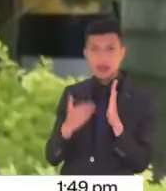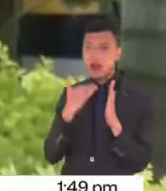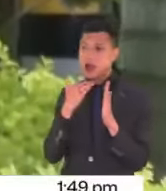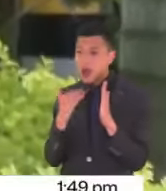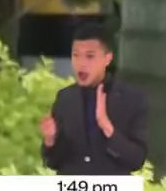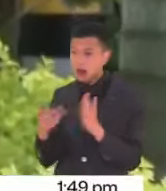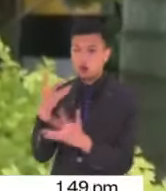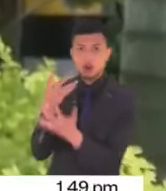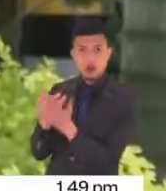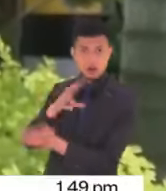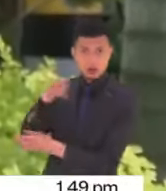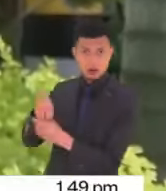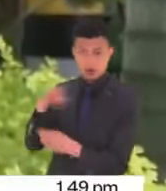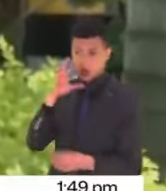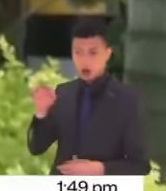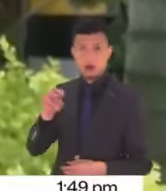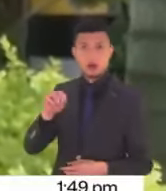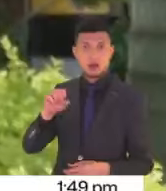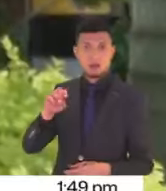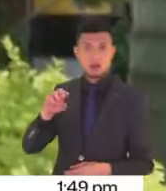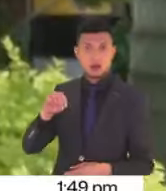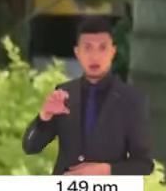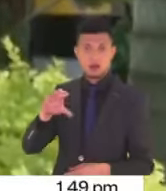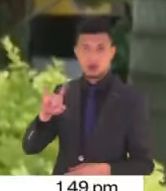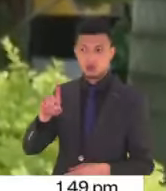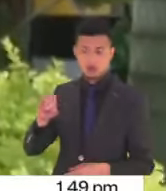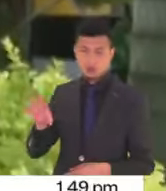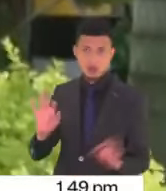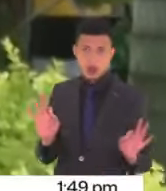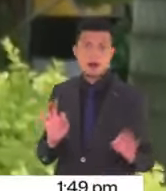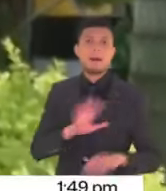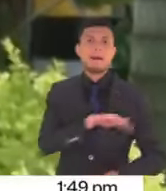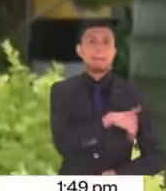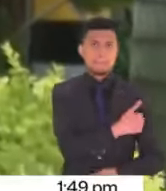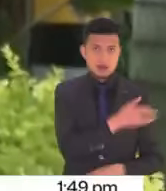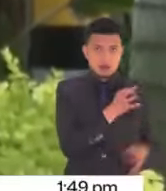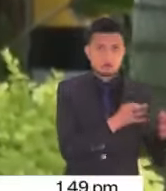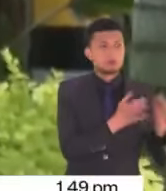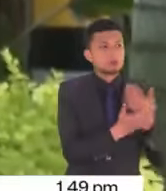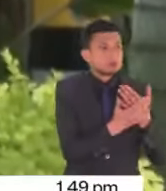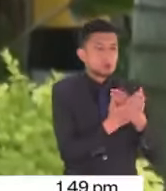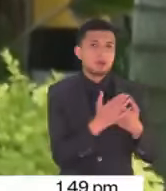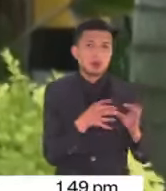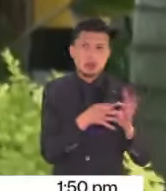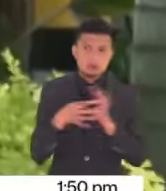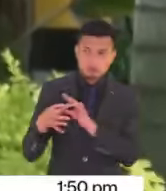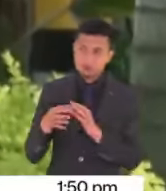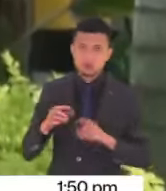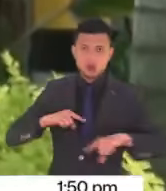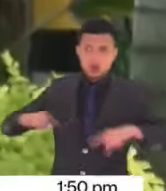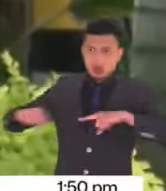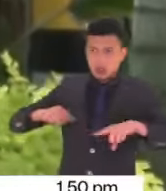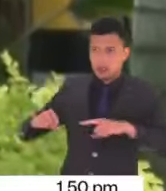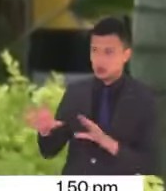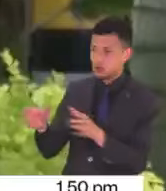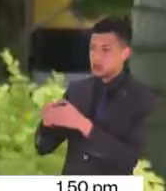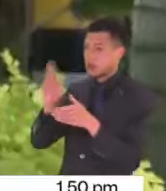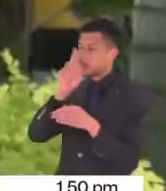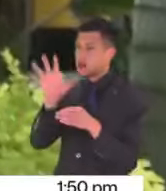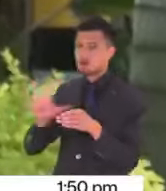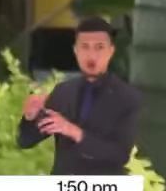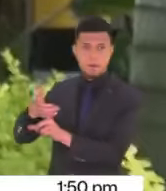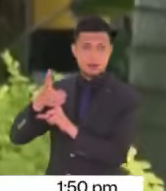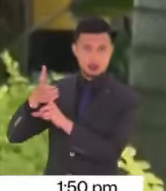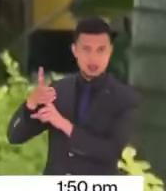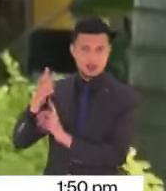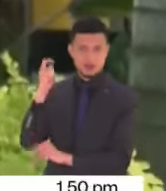Mancuso. De igual manera, la señora ministra nos da instrucciones para hacer una coordinación con la Unión Nacional de Protección y se ha dispuesto de